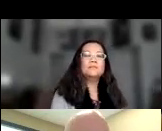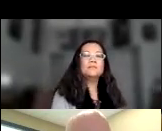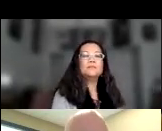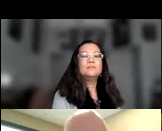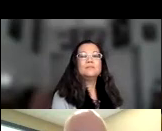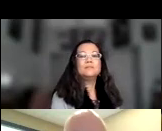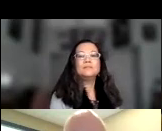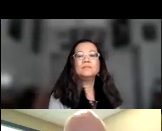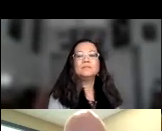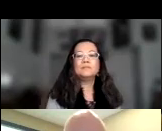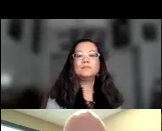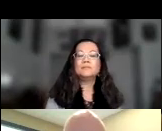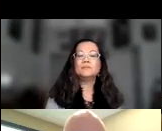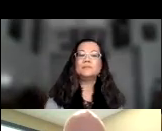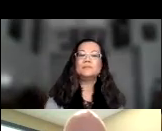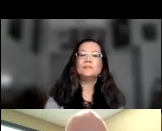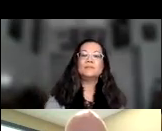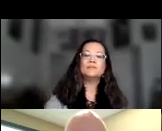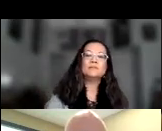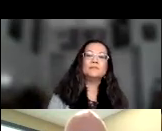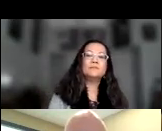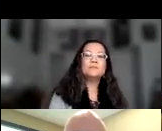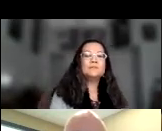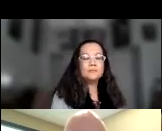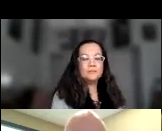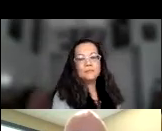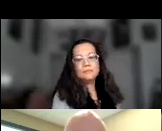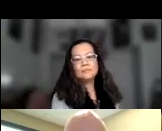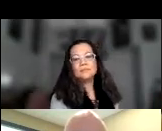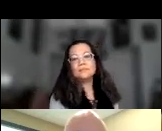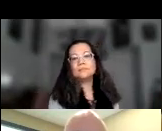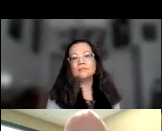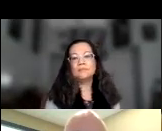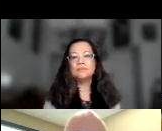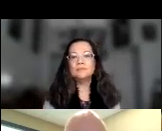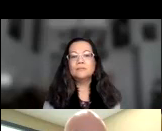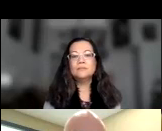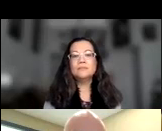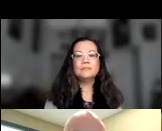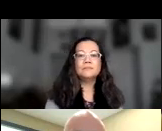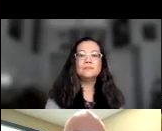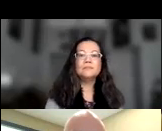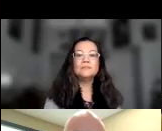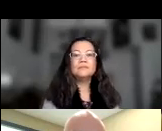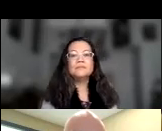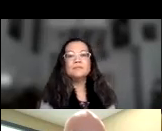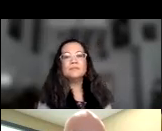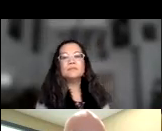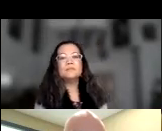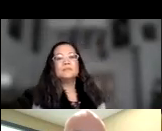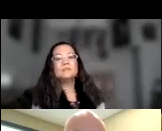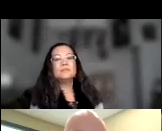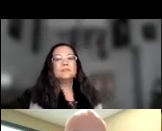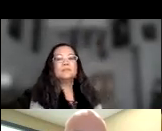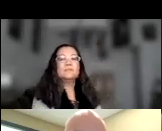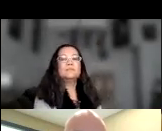a los servicios de alta? Ustedes pueden seleccionar, ahí está también la traducción al español, y puede por favor seleccionar las